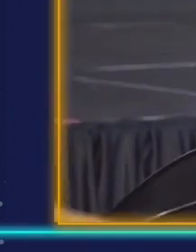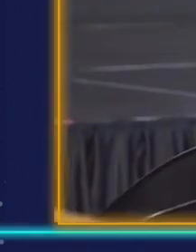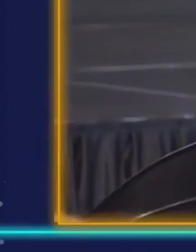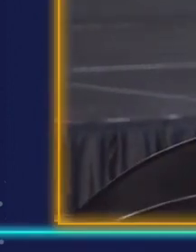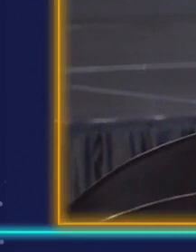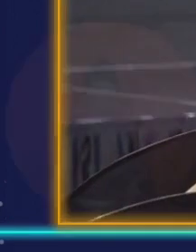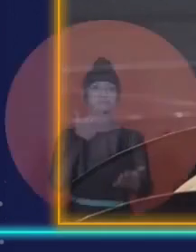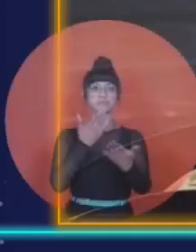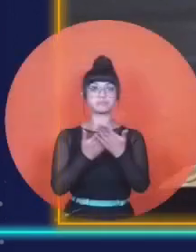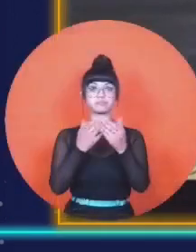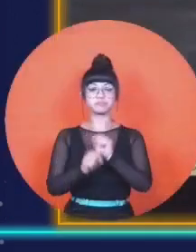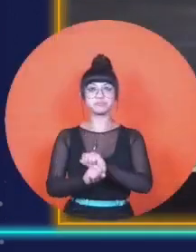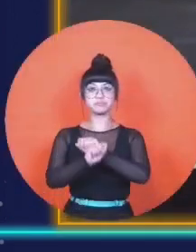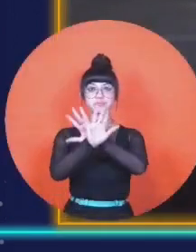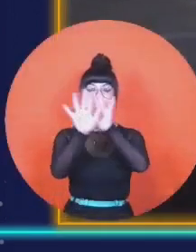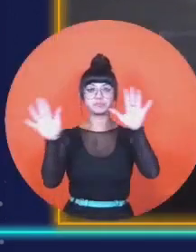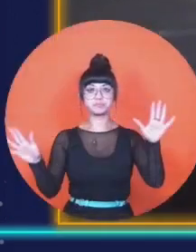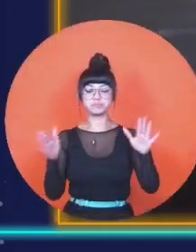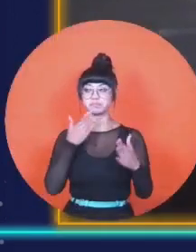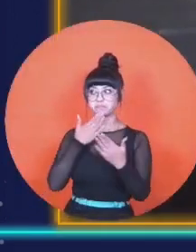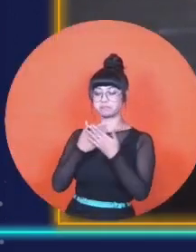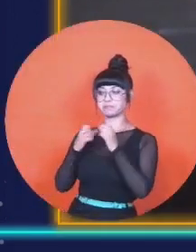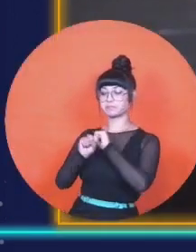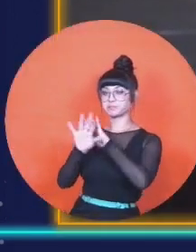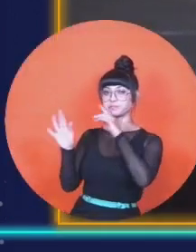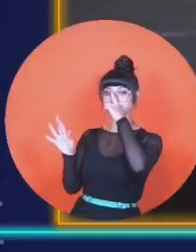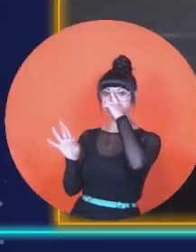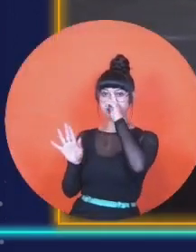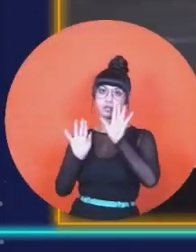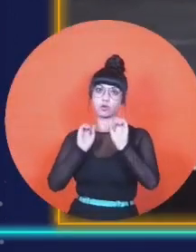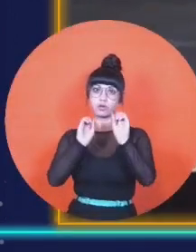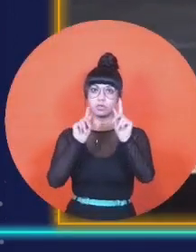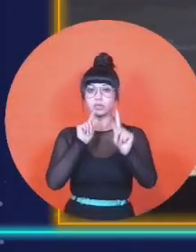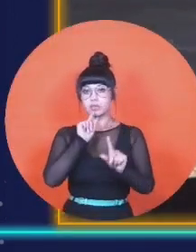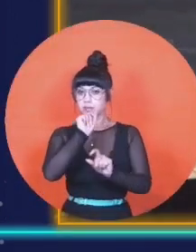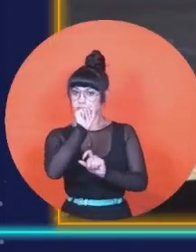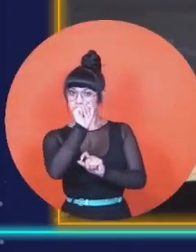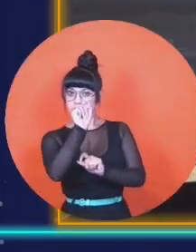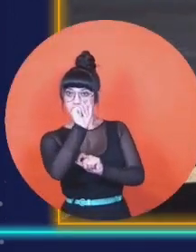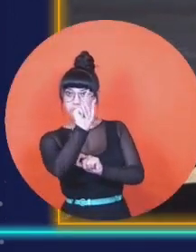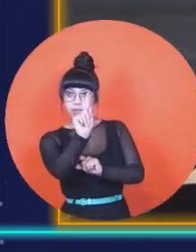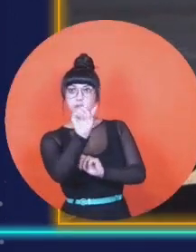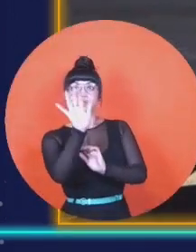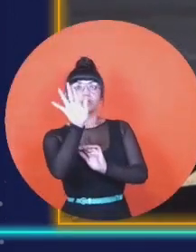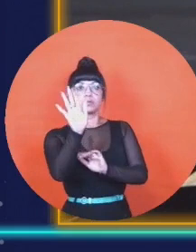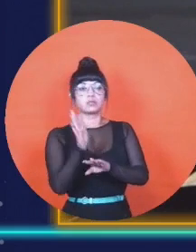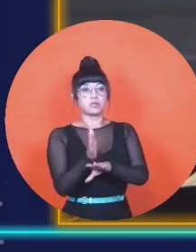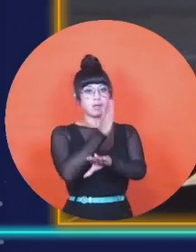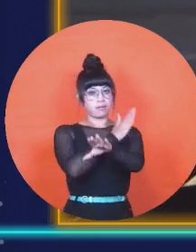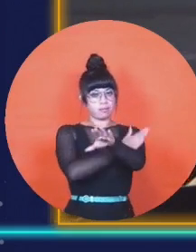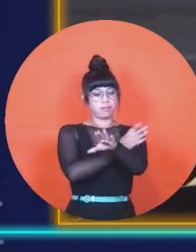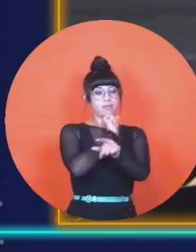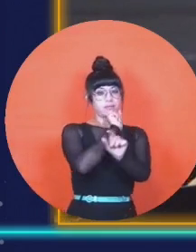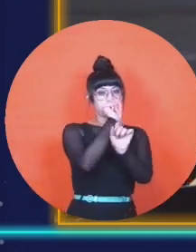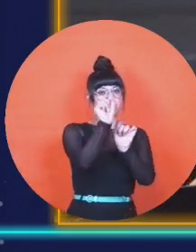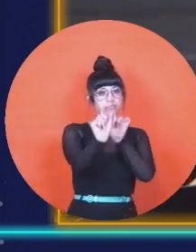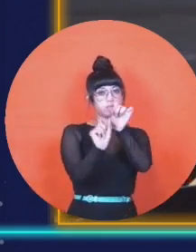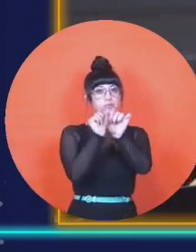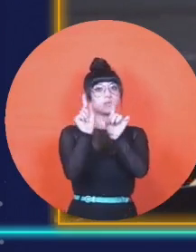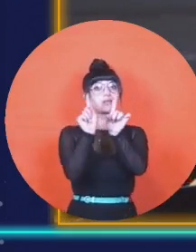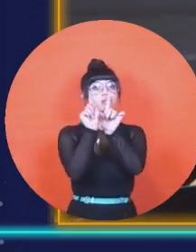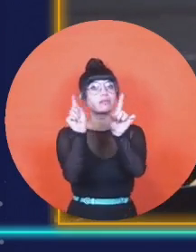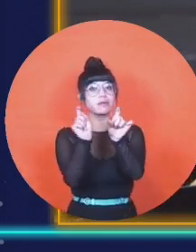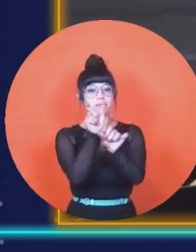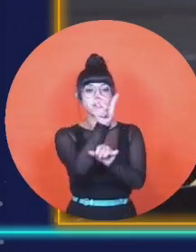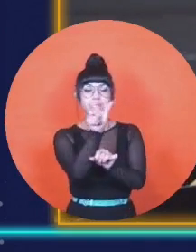Buenos días. Buenos días. Bueno, respecto a una de las preguntas anteriores sobre las